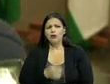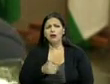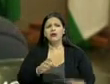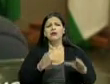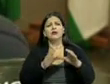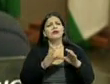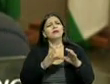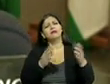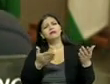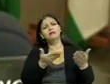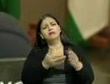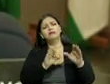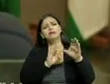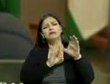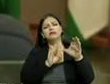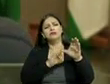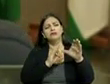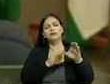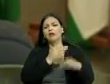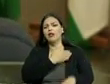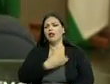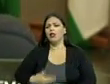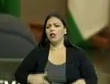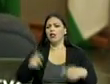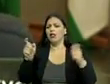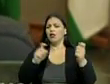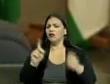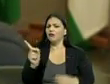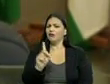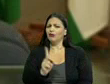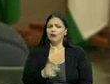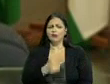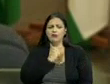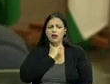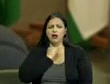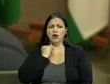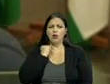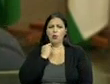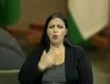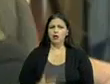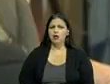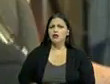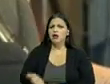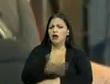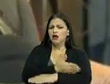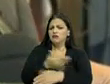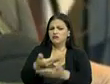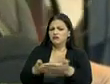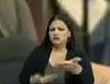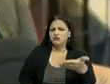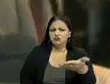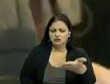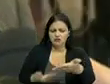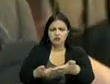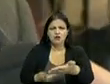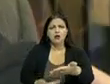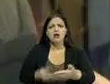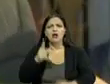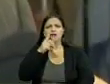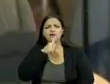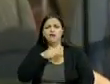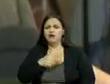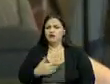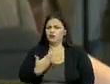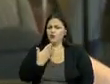también tiene que estar parte de este proceso, porque en realidad vemos que se manejó de una manera totalmente incorrecta. Si se encuentran causales en un tema que se